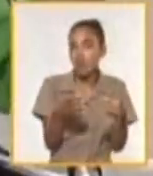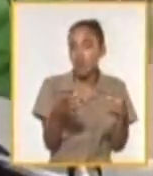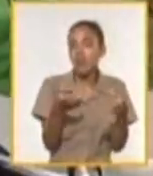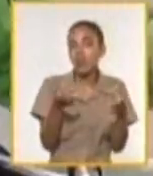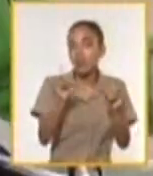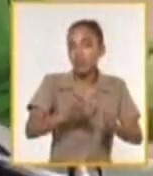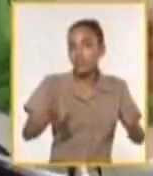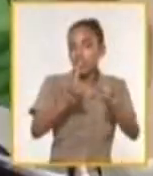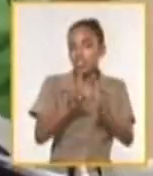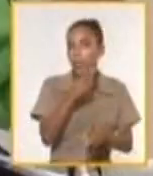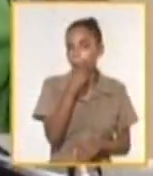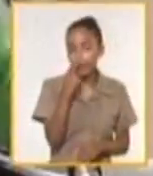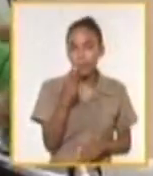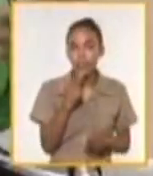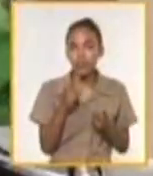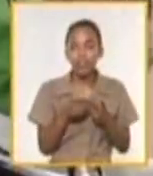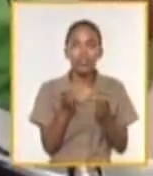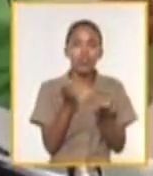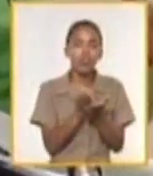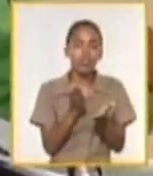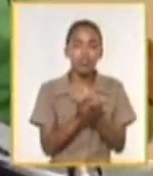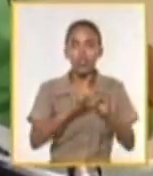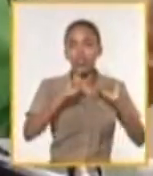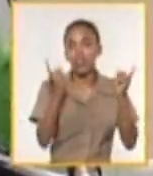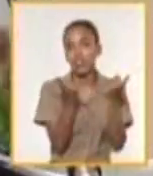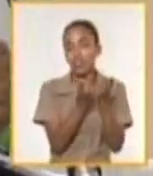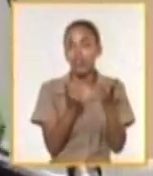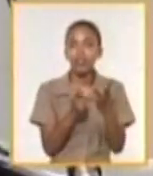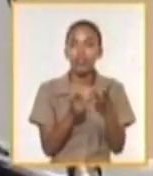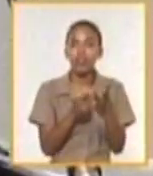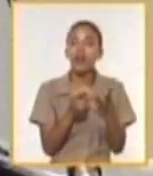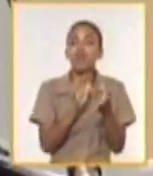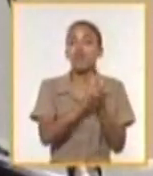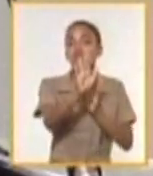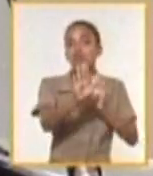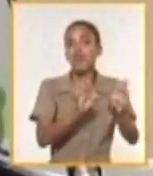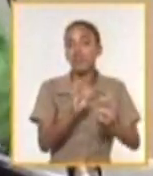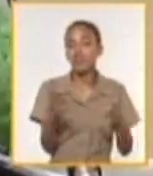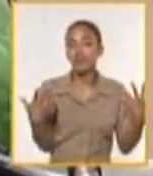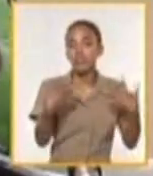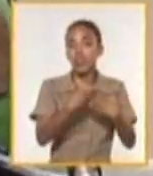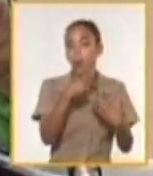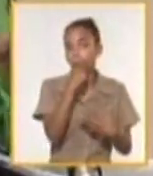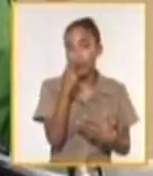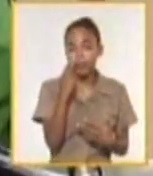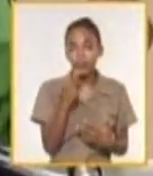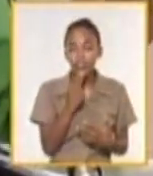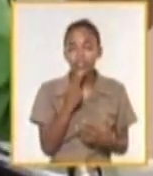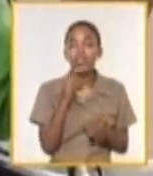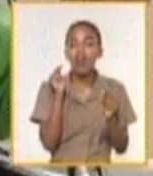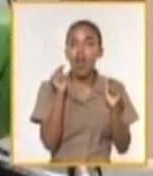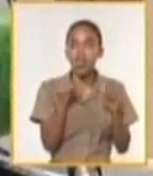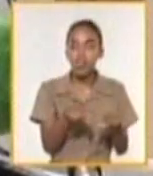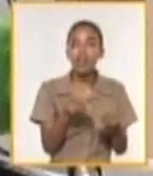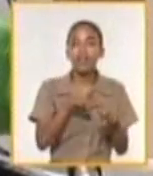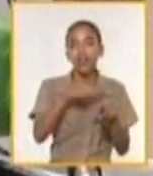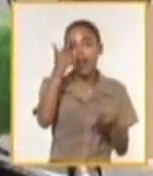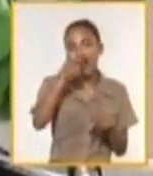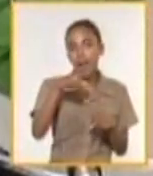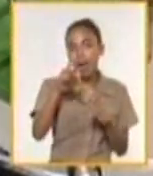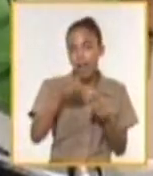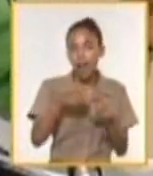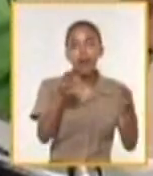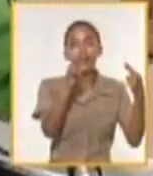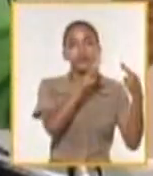universidades, de la educación general, los museos también relacionados con la vida y la obra de Martí. Y Har está presente en todos esos